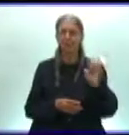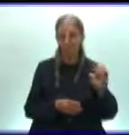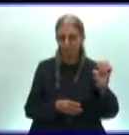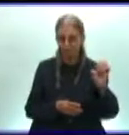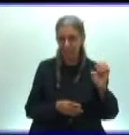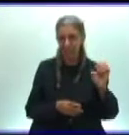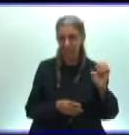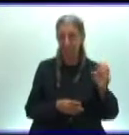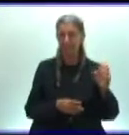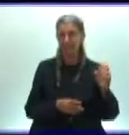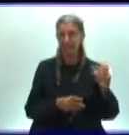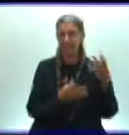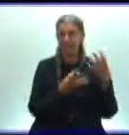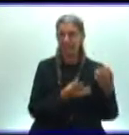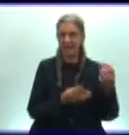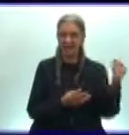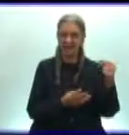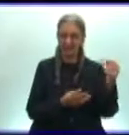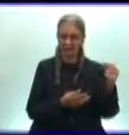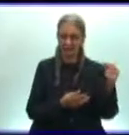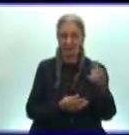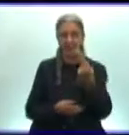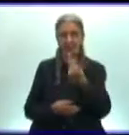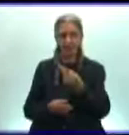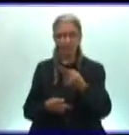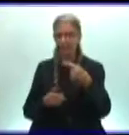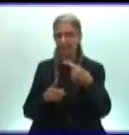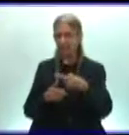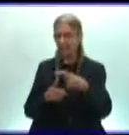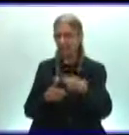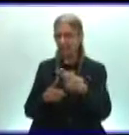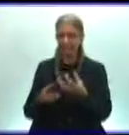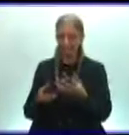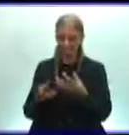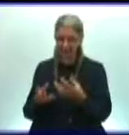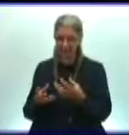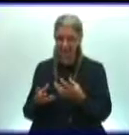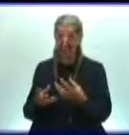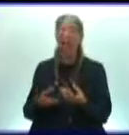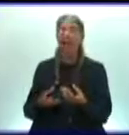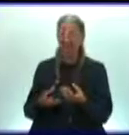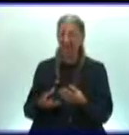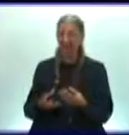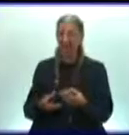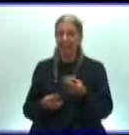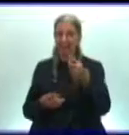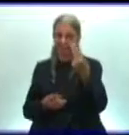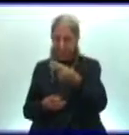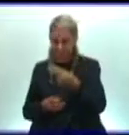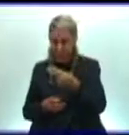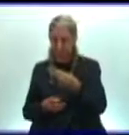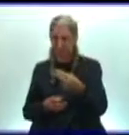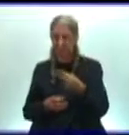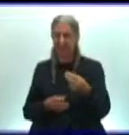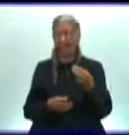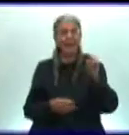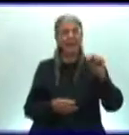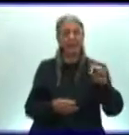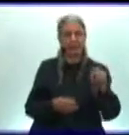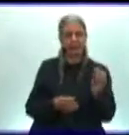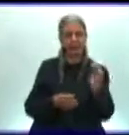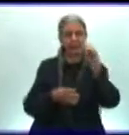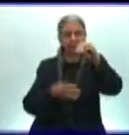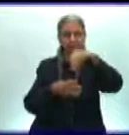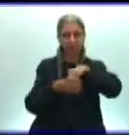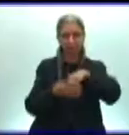que tienen carga negativa. Recuerden que los protones y los neutrones se encuentran en el núcleo de